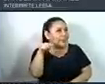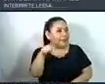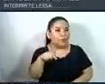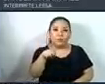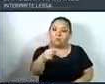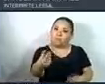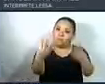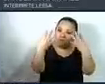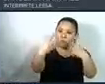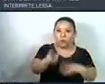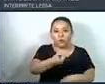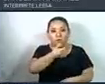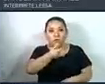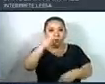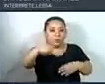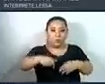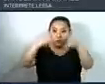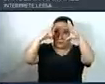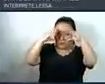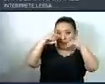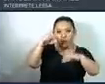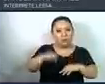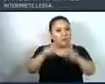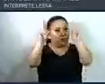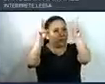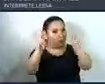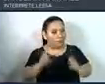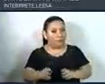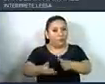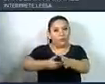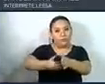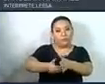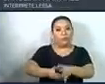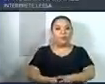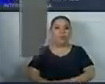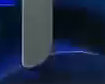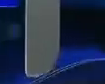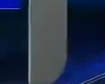informándose con Noticiero Hechos Vamos a comenzar con nuestros titulares